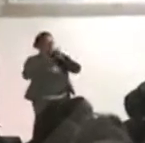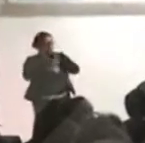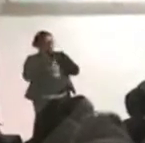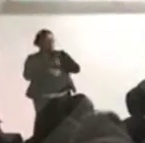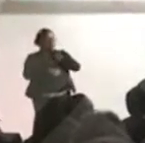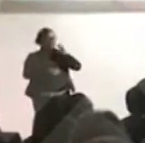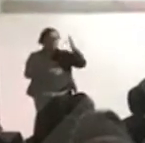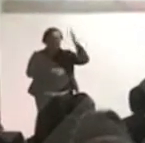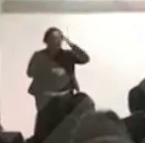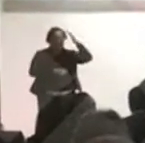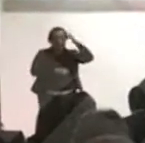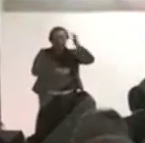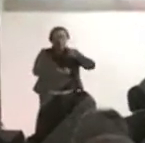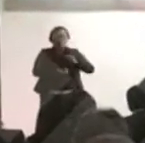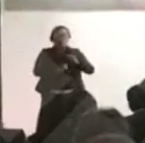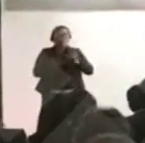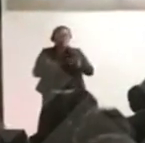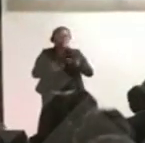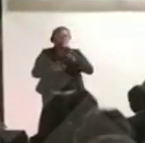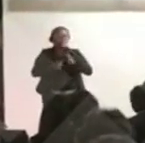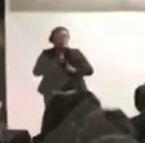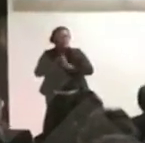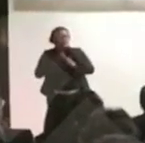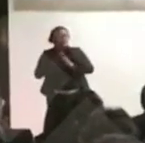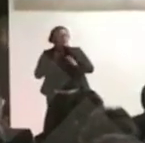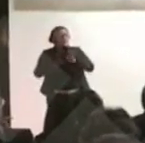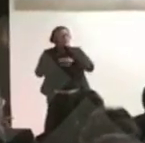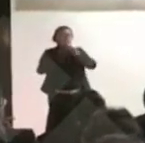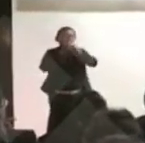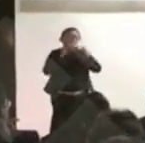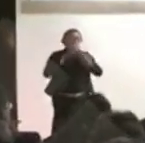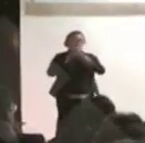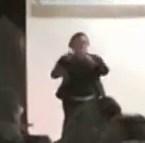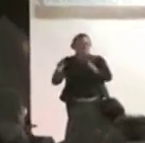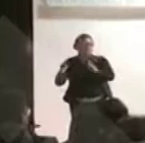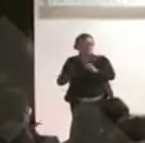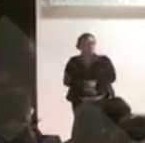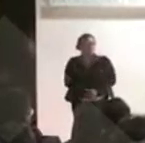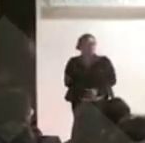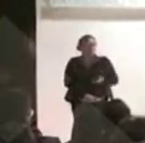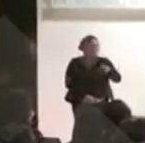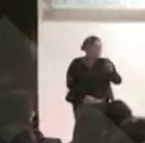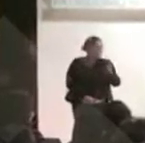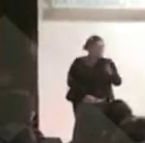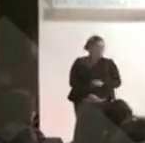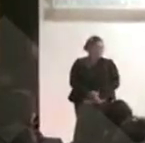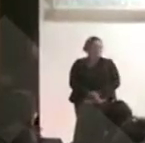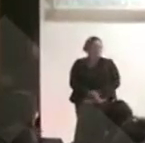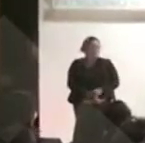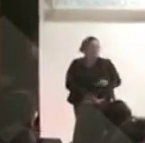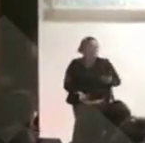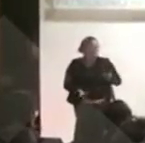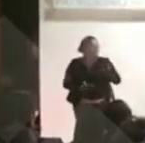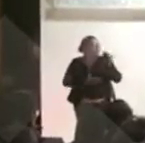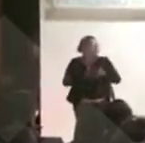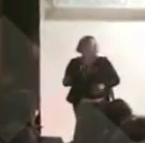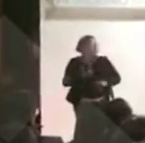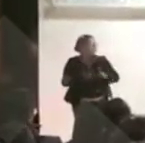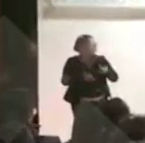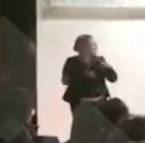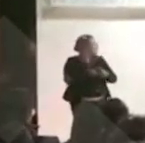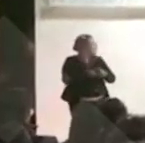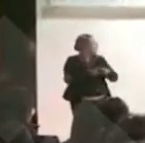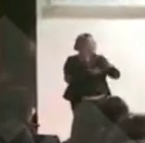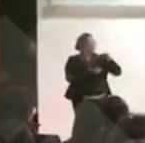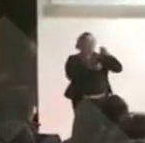sido el principal afectado por el comercio informal. Sin embargo, tampoco han faltado quienes han